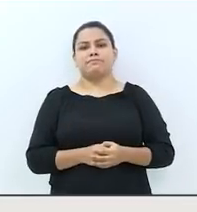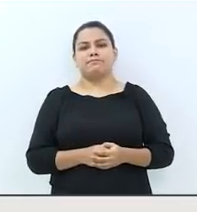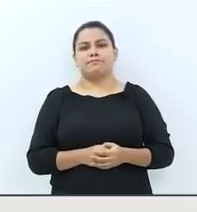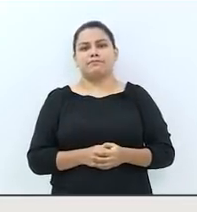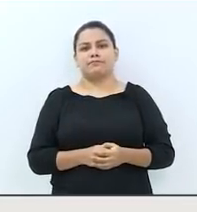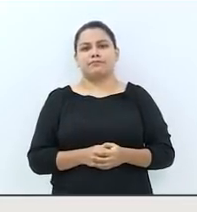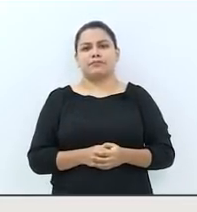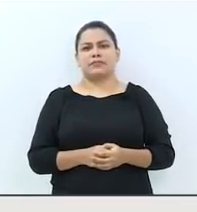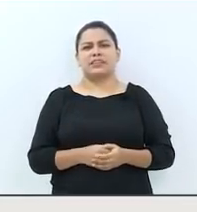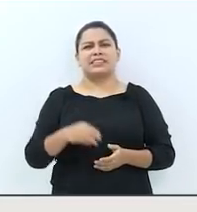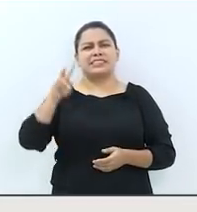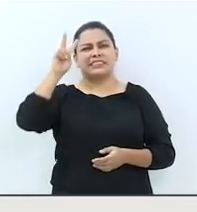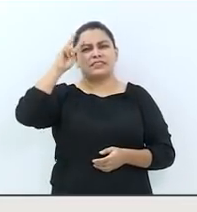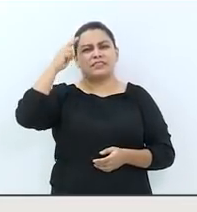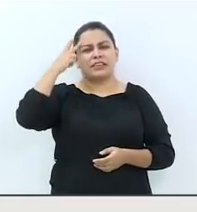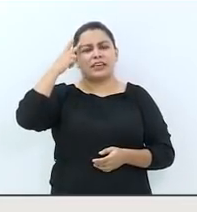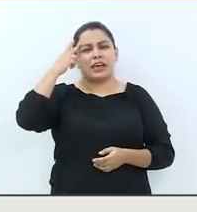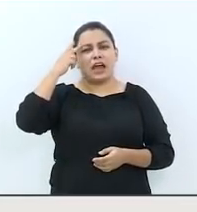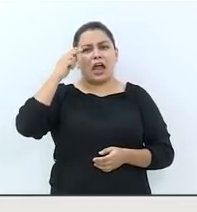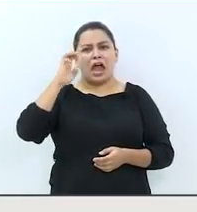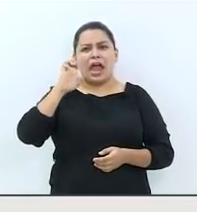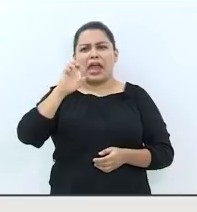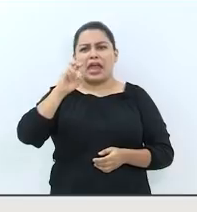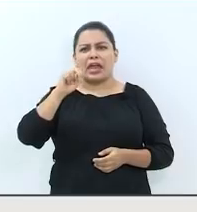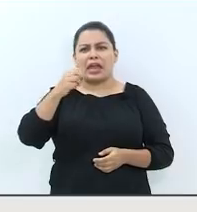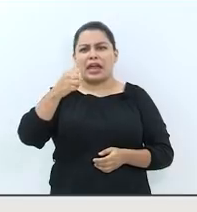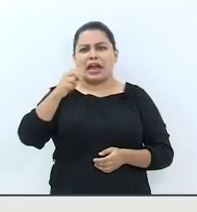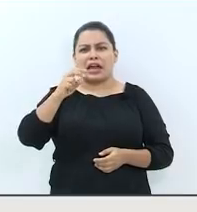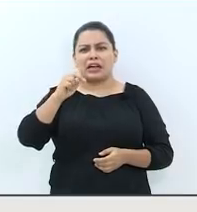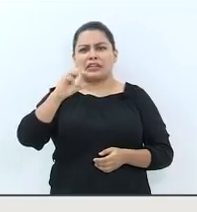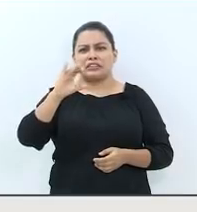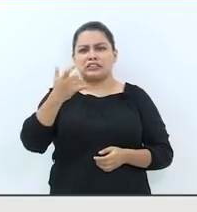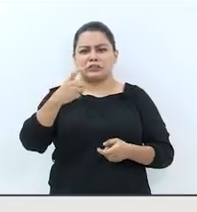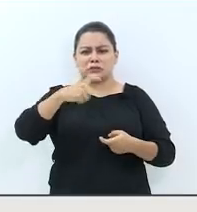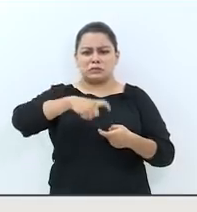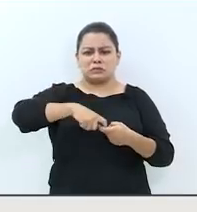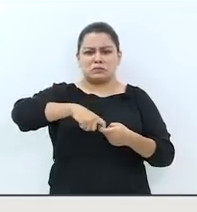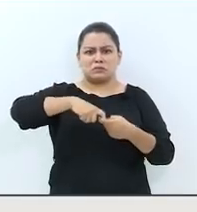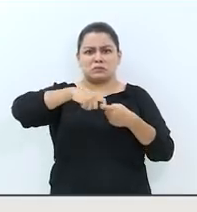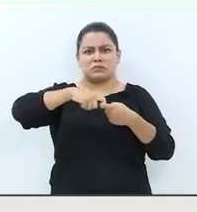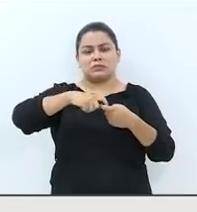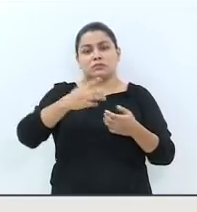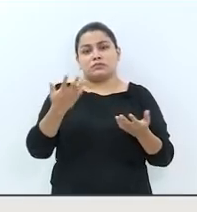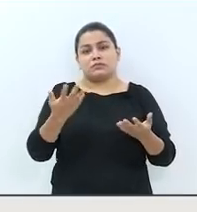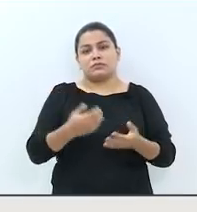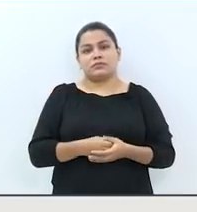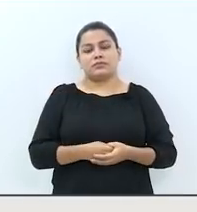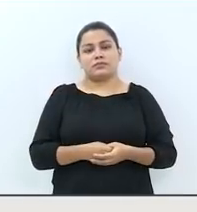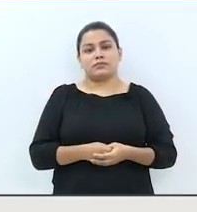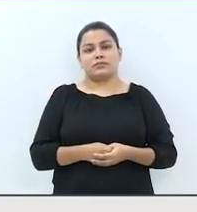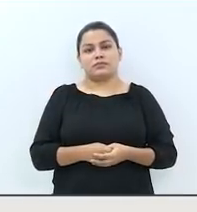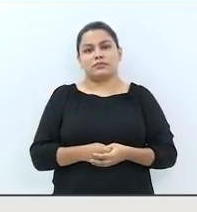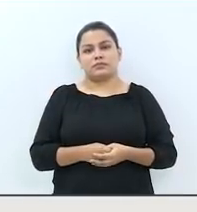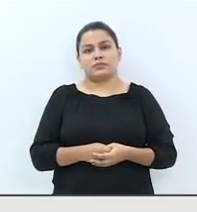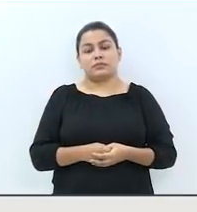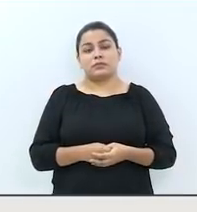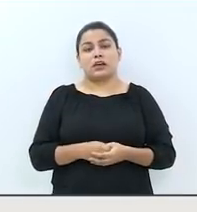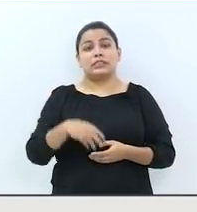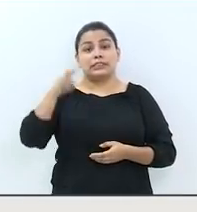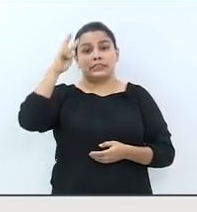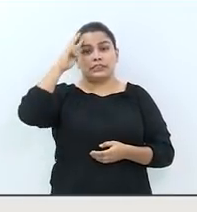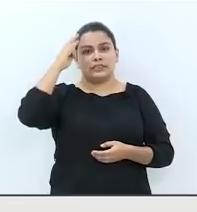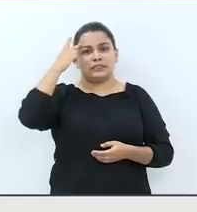Enganche. Lorena, ¿a qué nos suena enganche? ¿Cómo por dónde va desde su experiencia docente? Ok, hace referencia